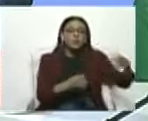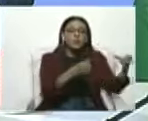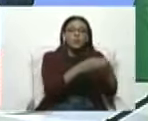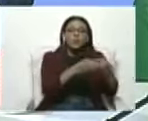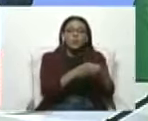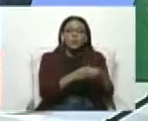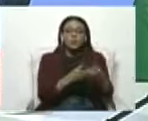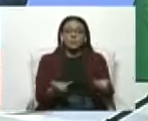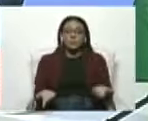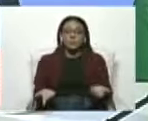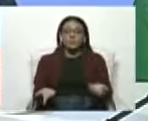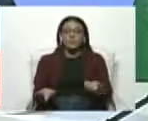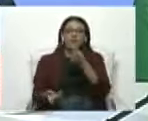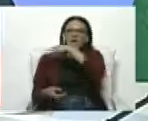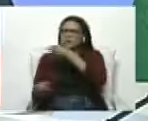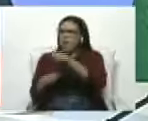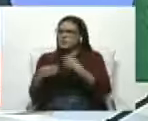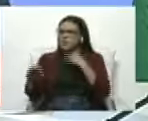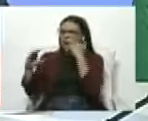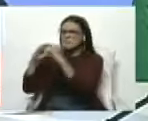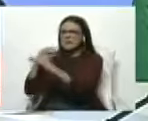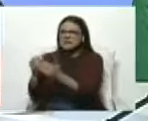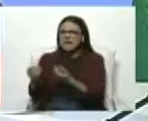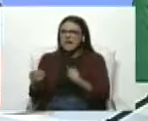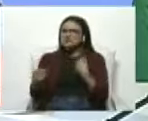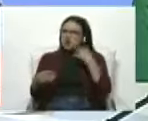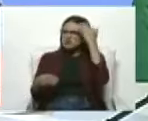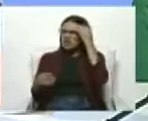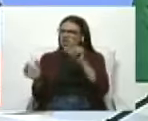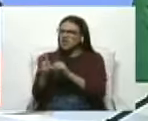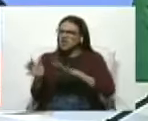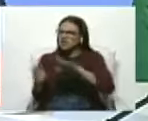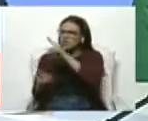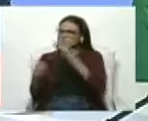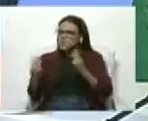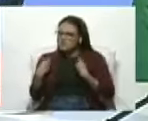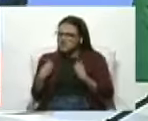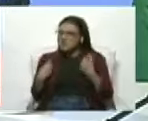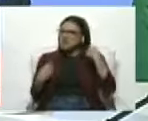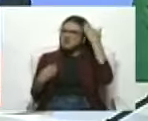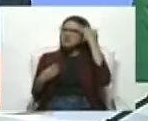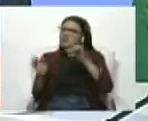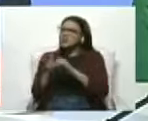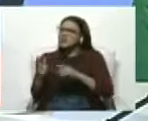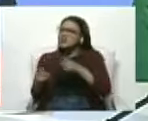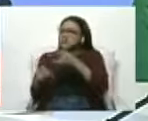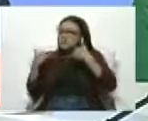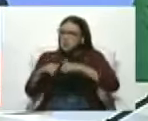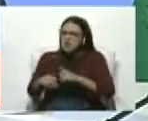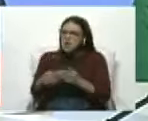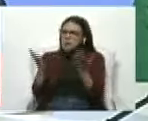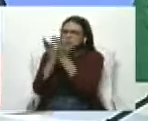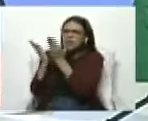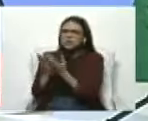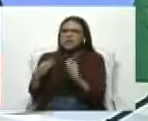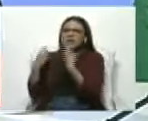ni conoce y le dice, sabemos dónde vive, sabemos dónde estudian tus hijos. Es el terror, pues, para evitar que la gente